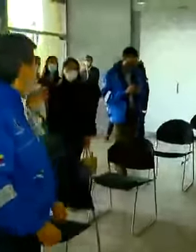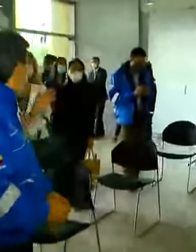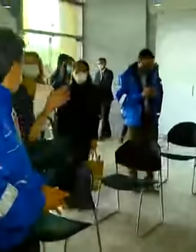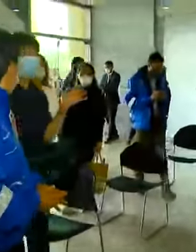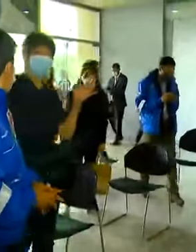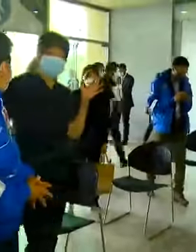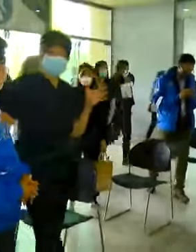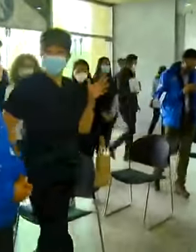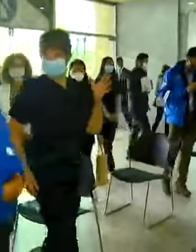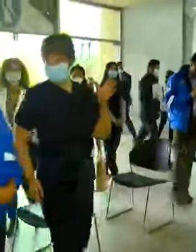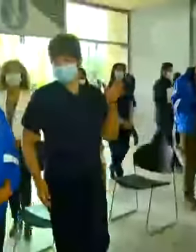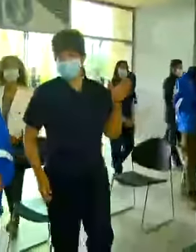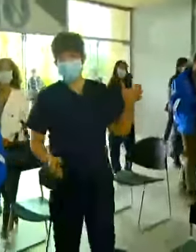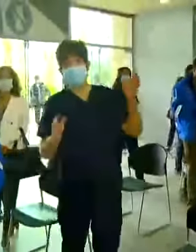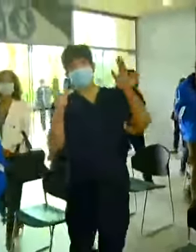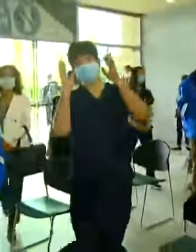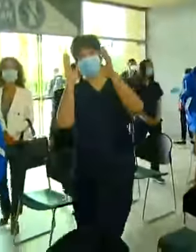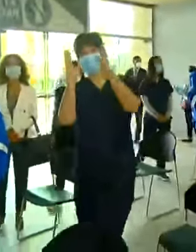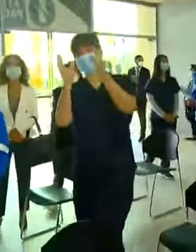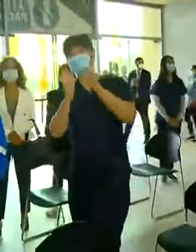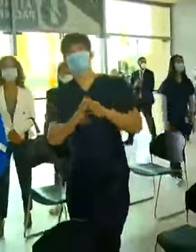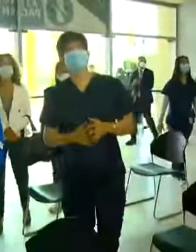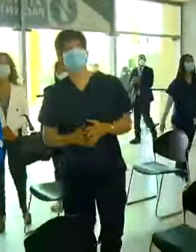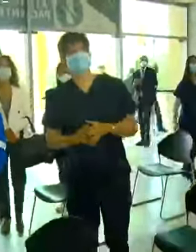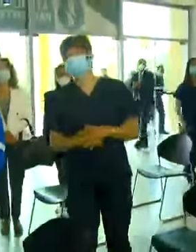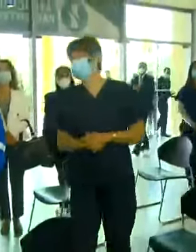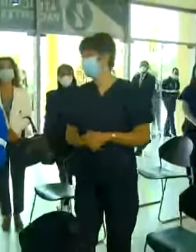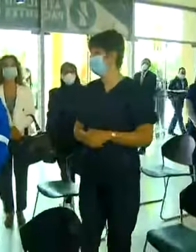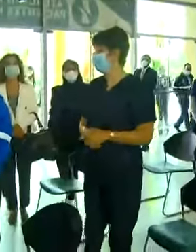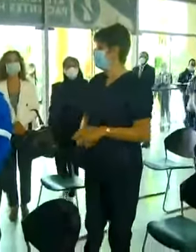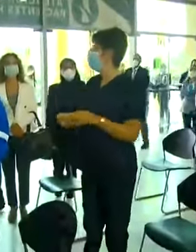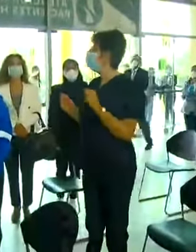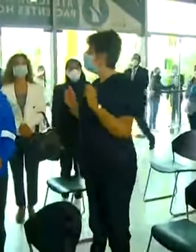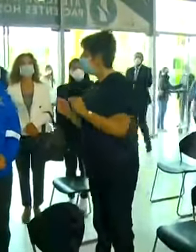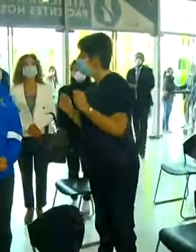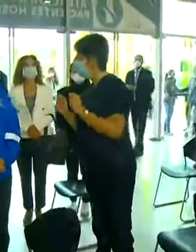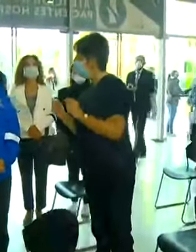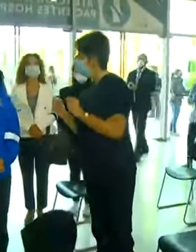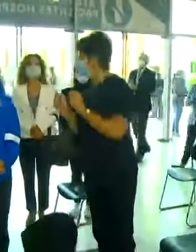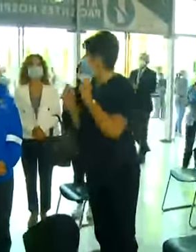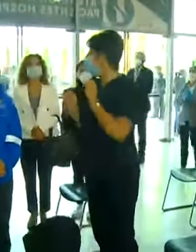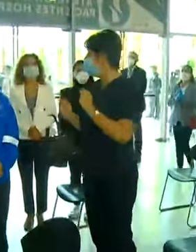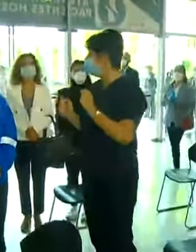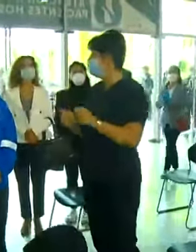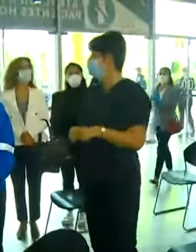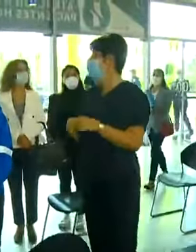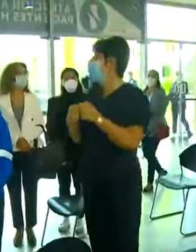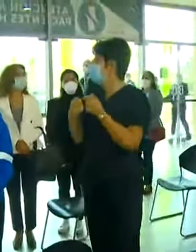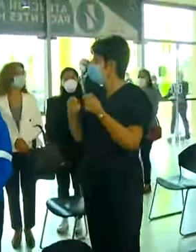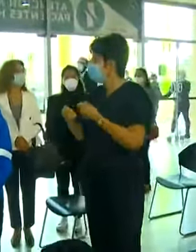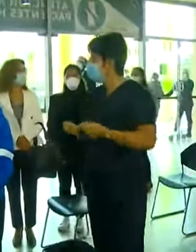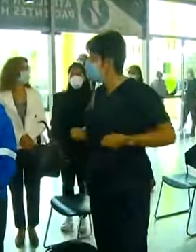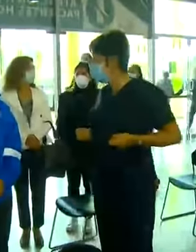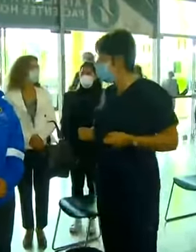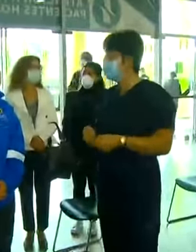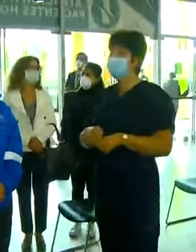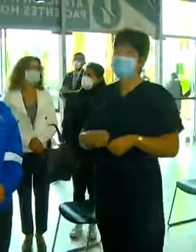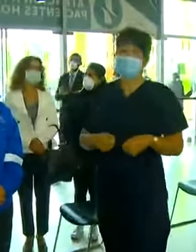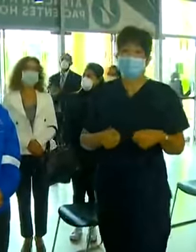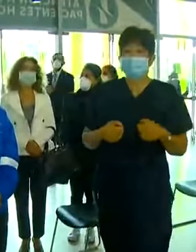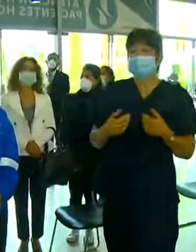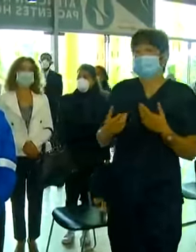en donde los familiares, ajá, de los pacientes que están hospitalizados van a encontrar encontrar información de cómo se